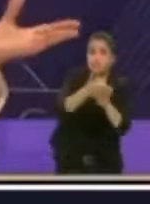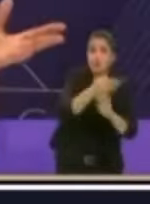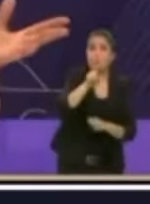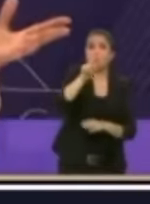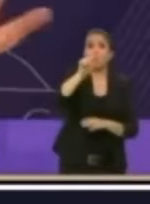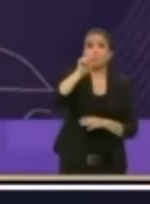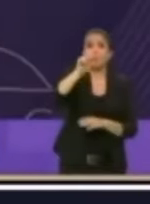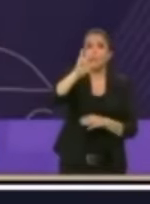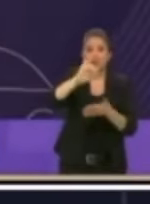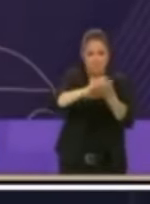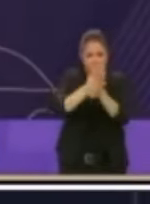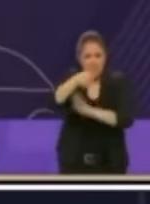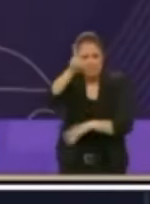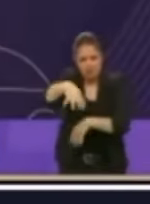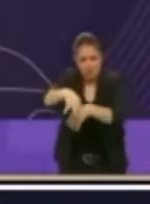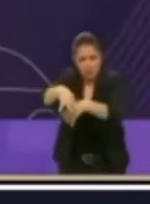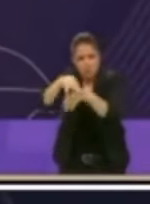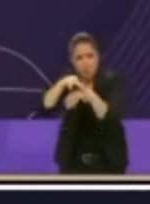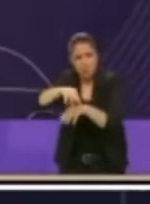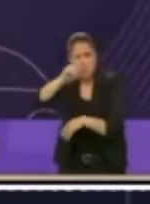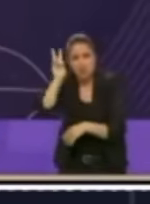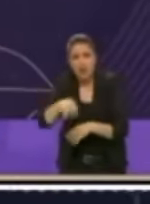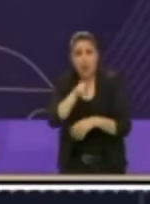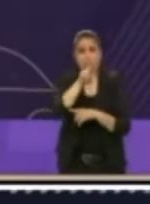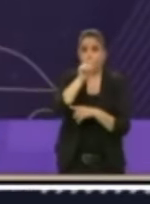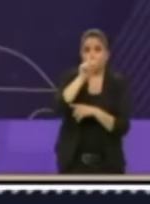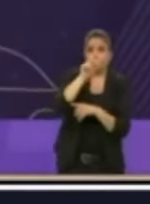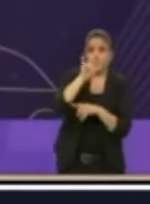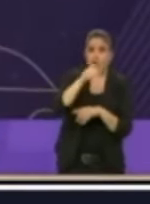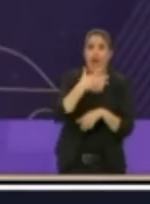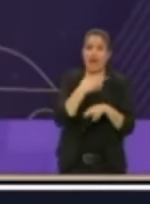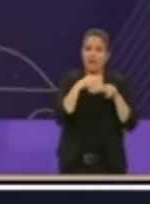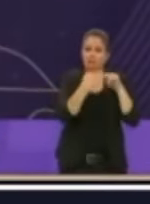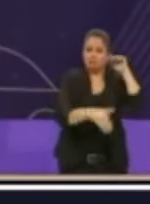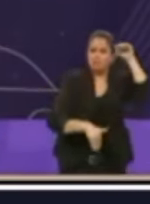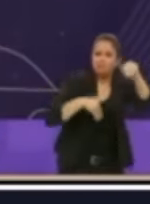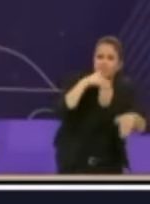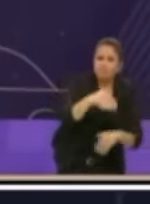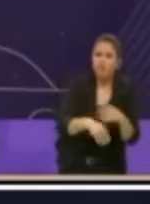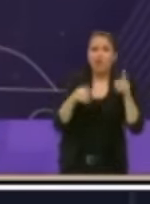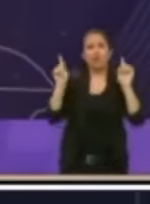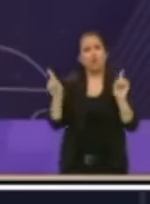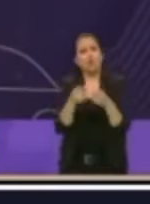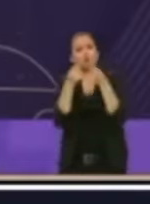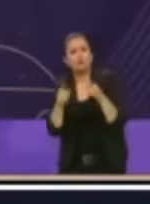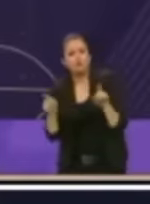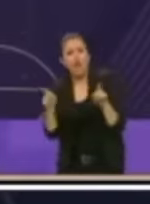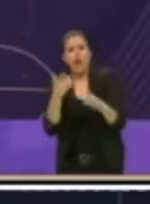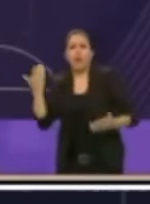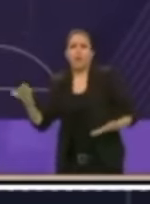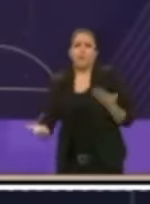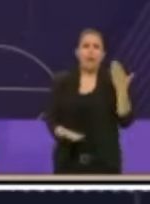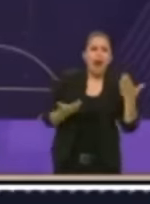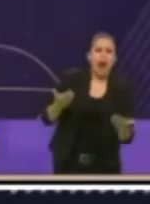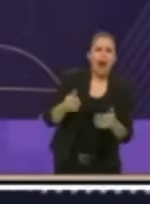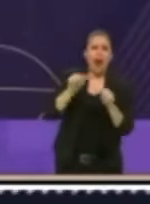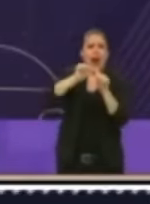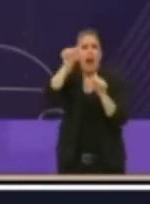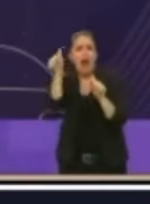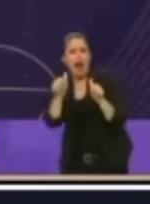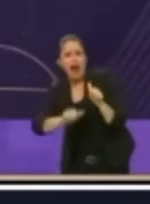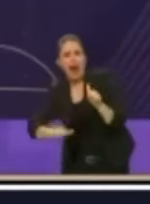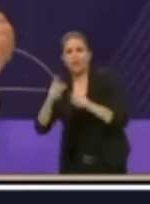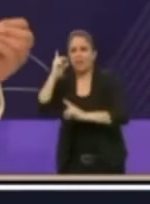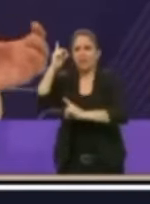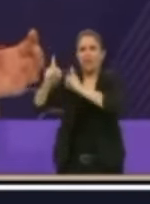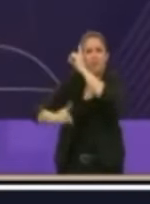voces agudas no son persuasivas. Y por eso Margaret Thatcher tomó clases con un maestro de teatro para que le bajara la voz,